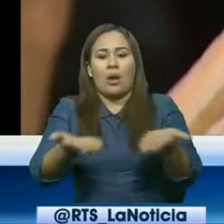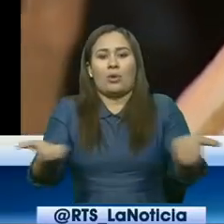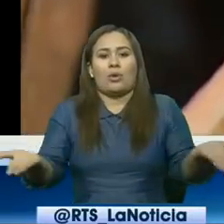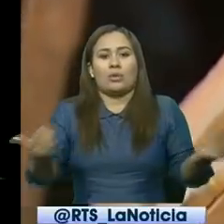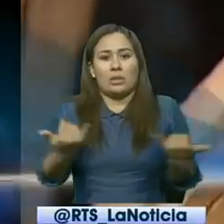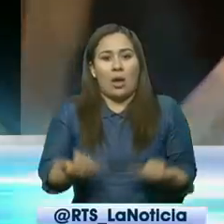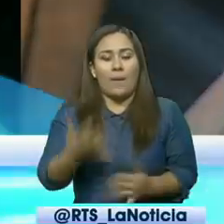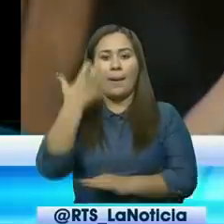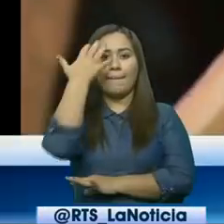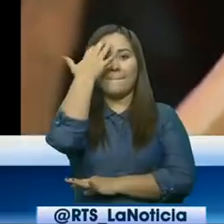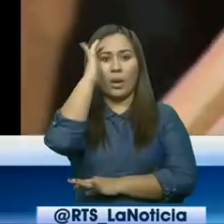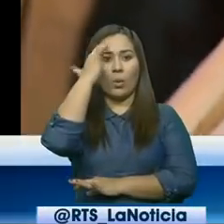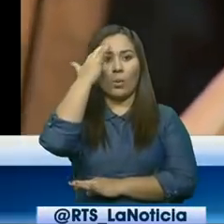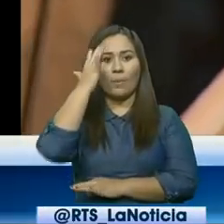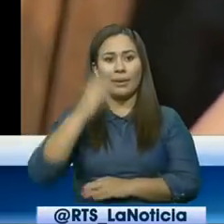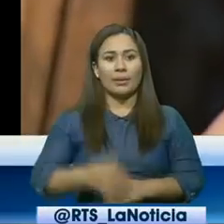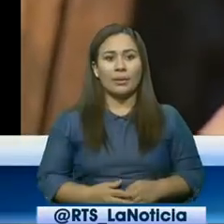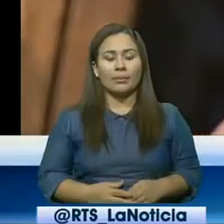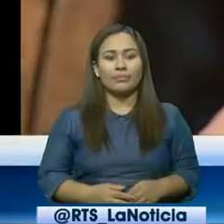preocupación